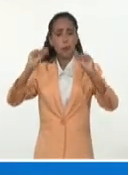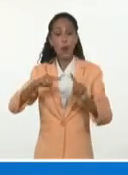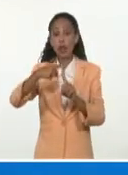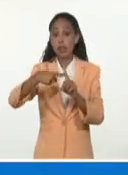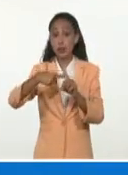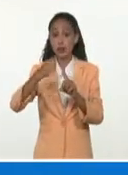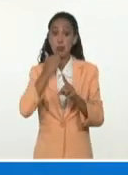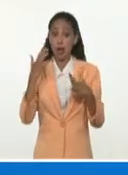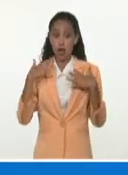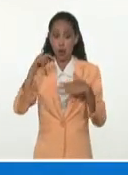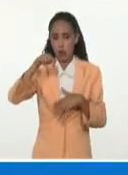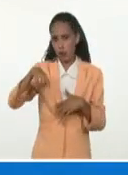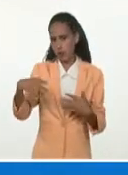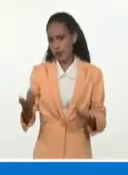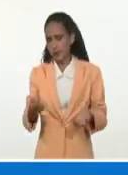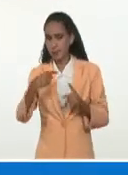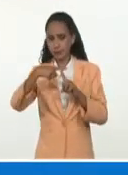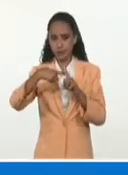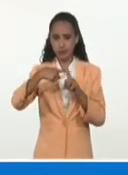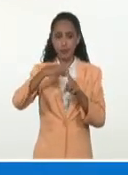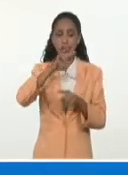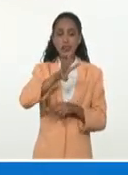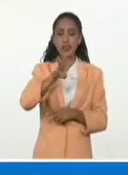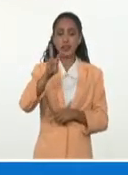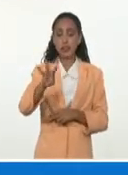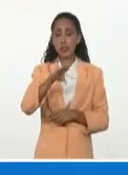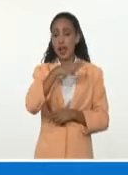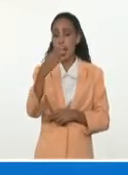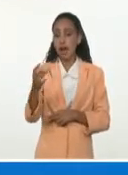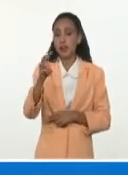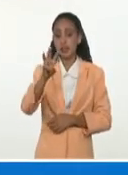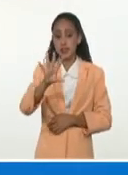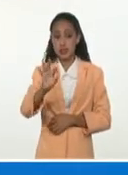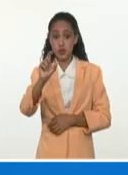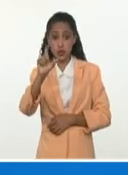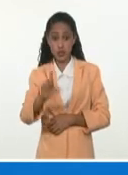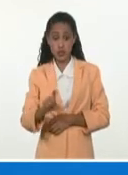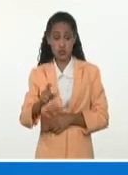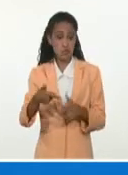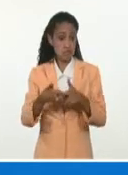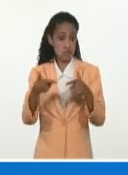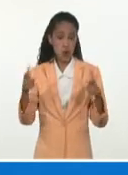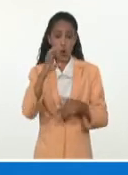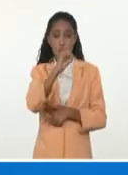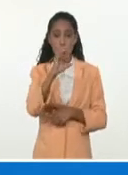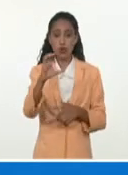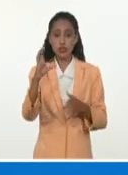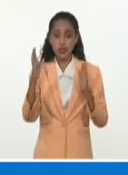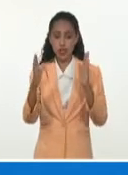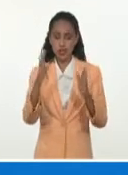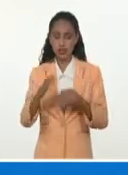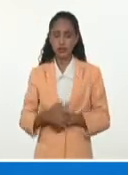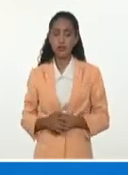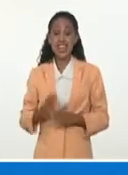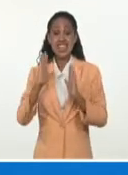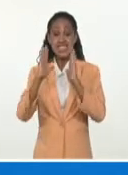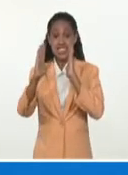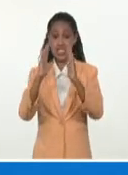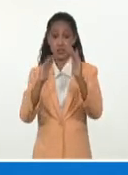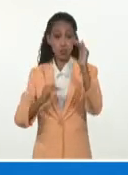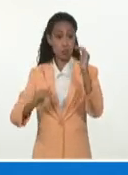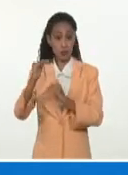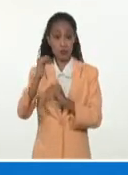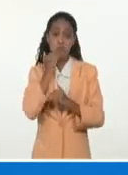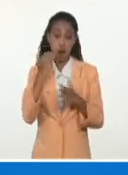máximas hoy con valores desde 33 hasta 35 grados celsio en casi todo el occidente el centro del país superiores